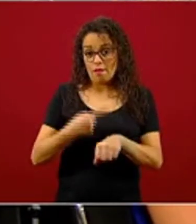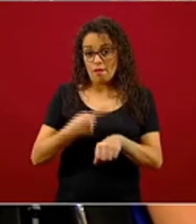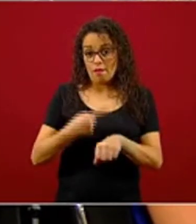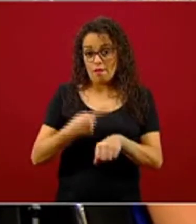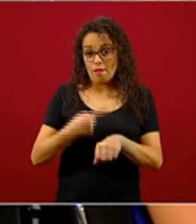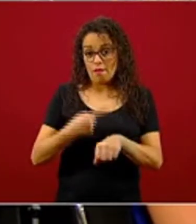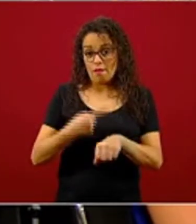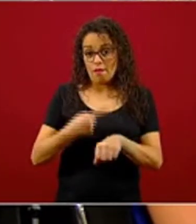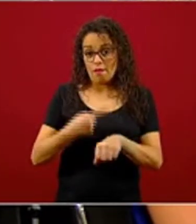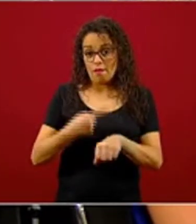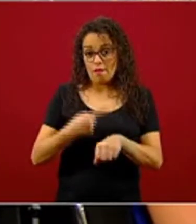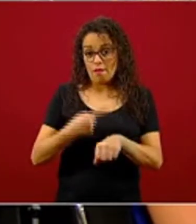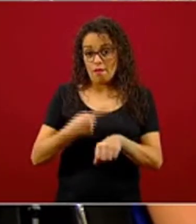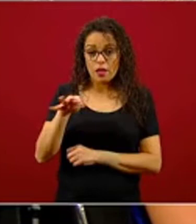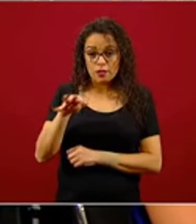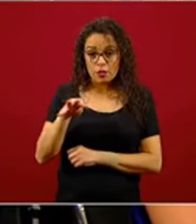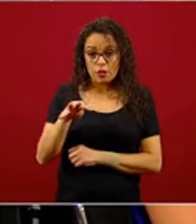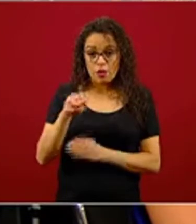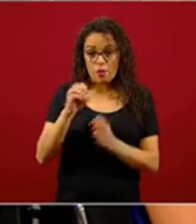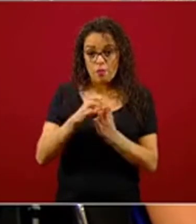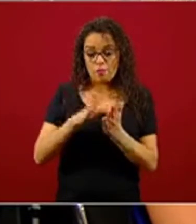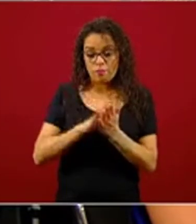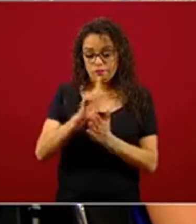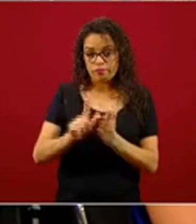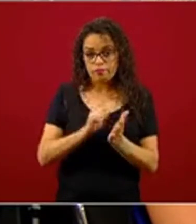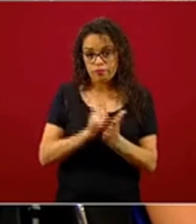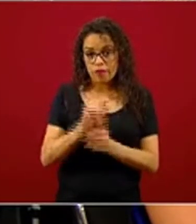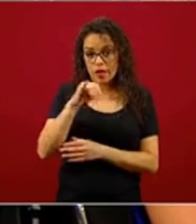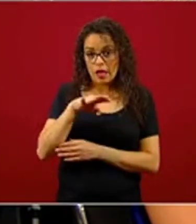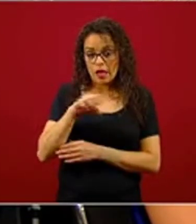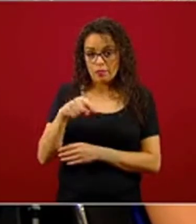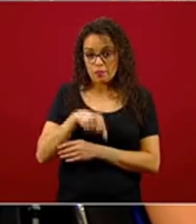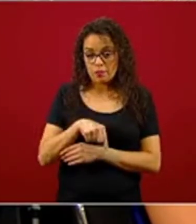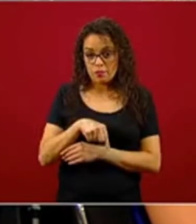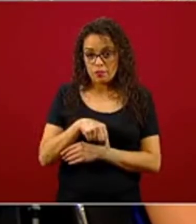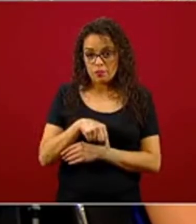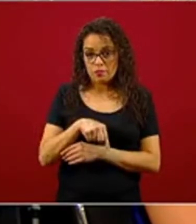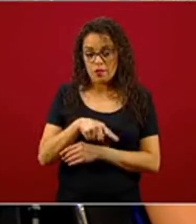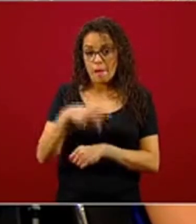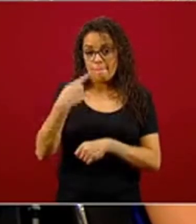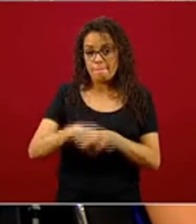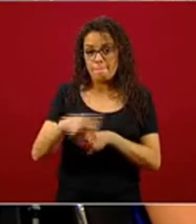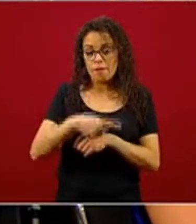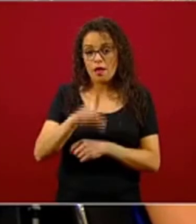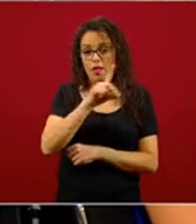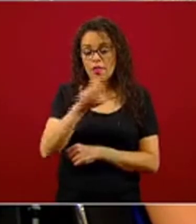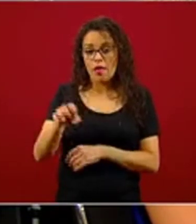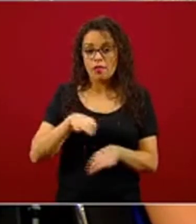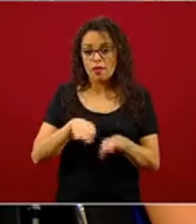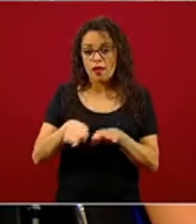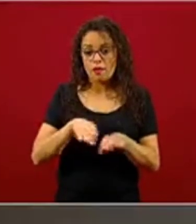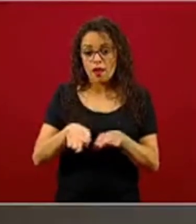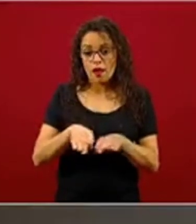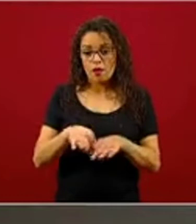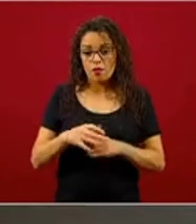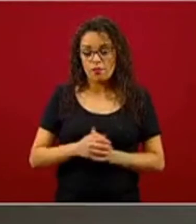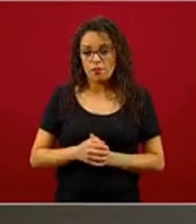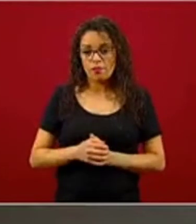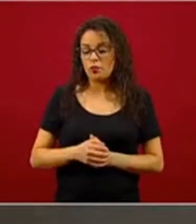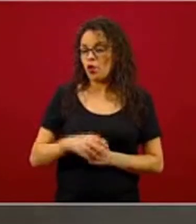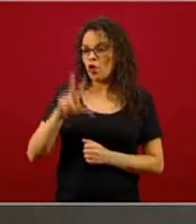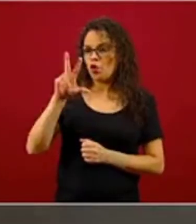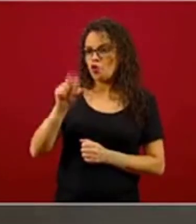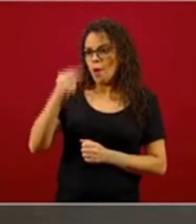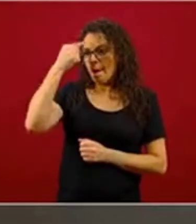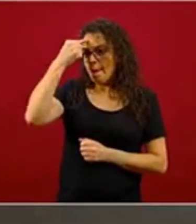de acuerdo a los lineamientos que emitió el Seguro Social, no para las personas o los trabajadores que están en la primera línea de batalla, ¿no?, sino